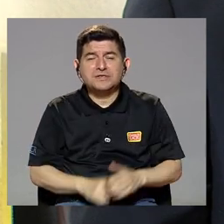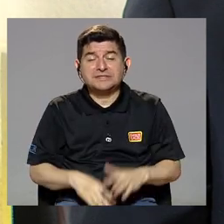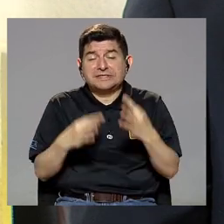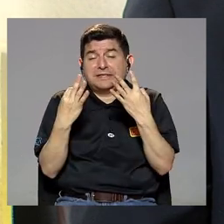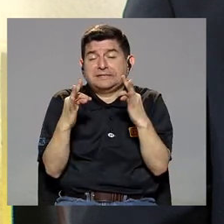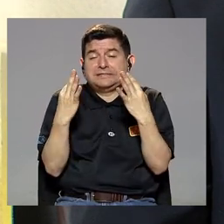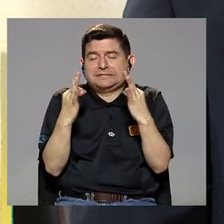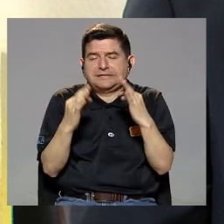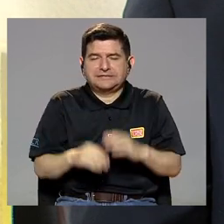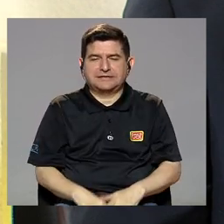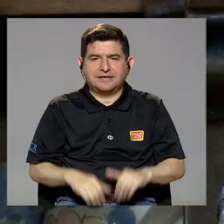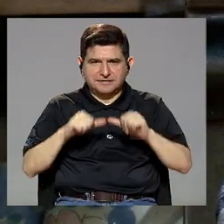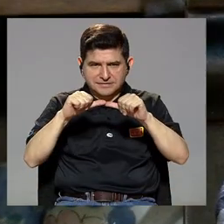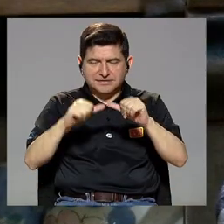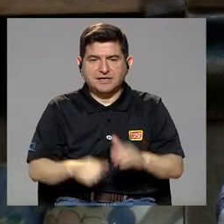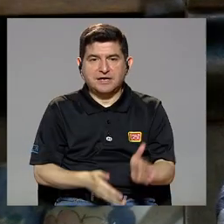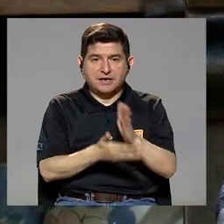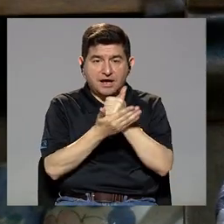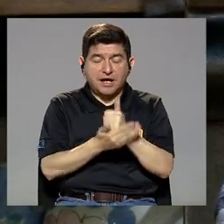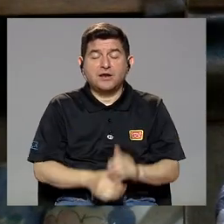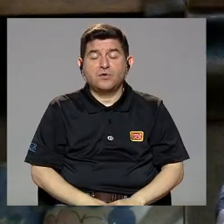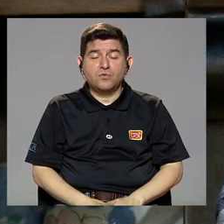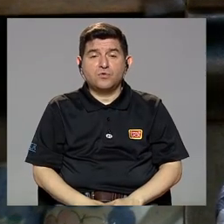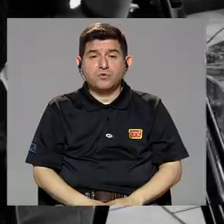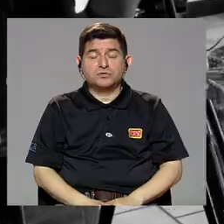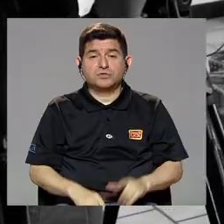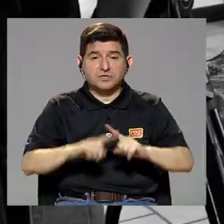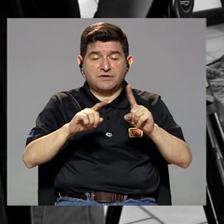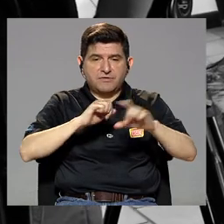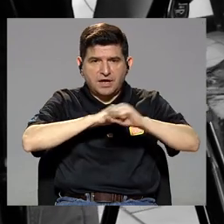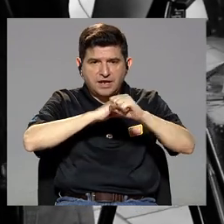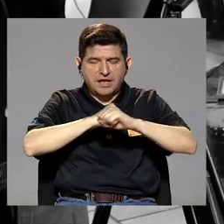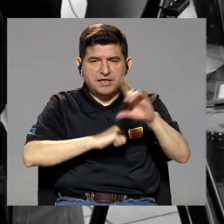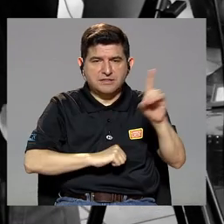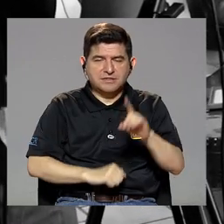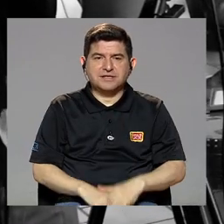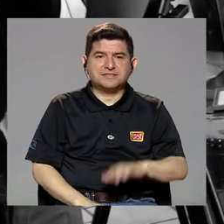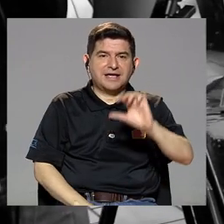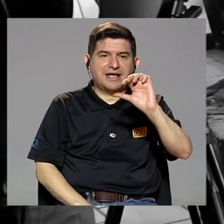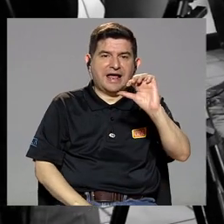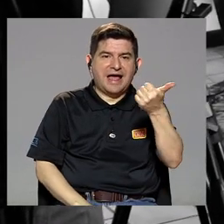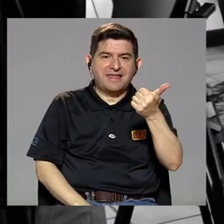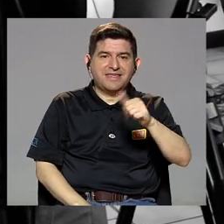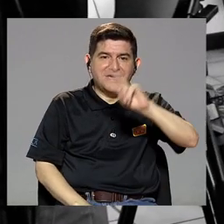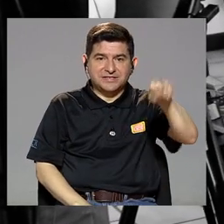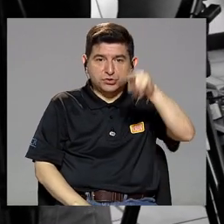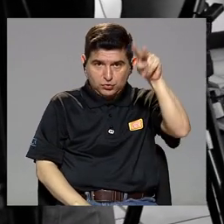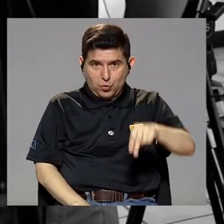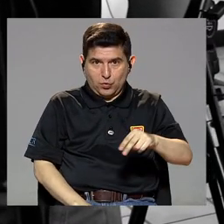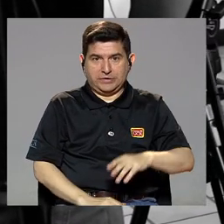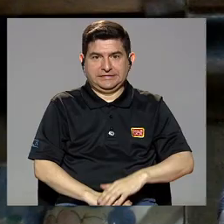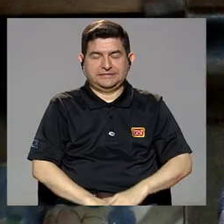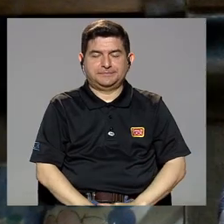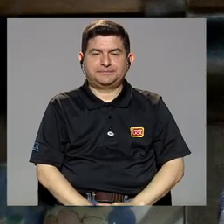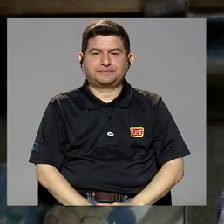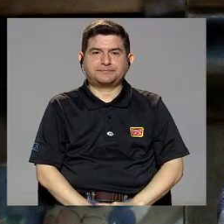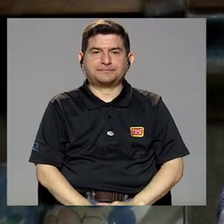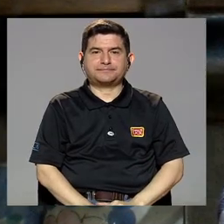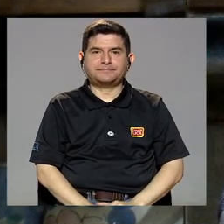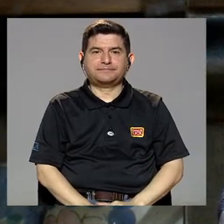habíamos nos anunció dominicales que se vendían a diez colones y entonces